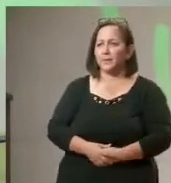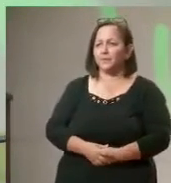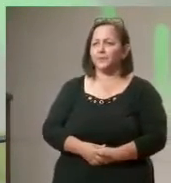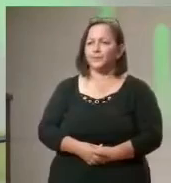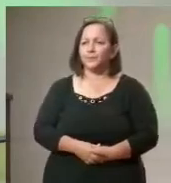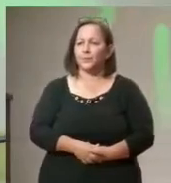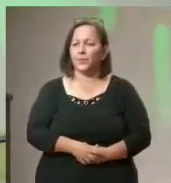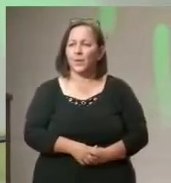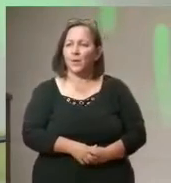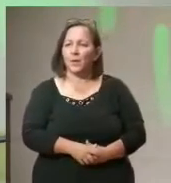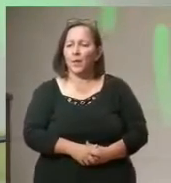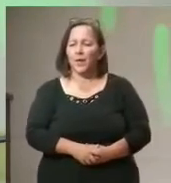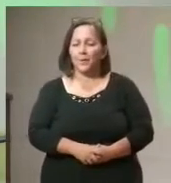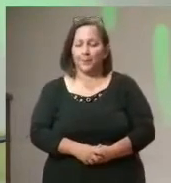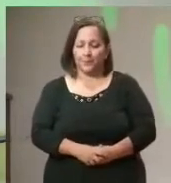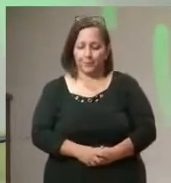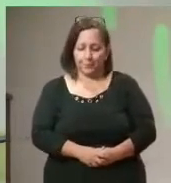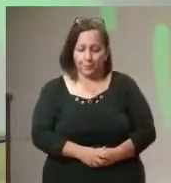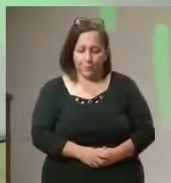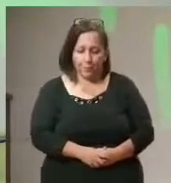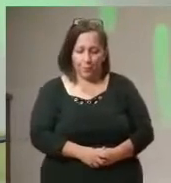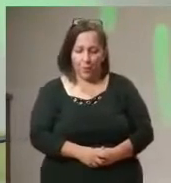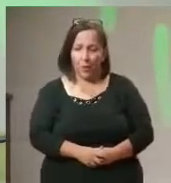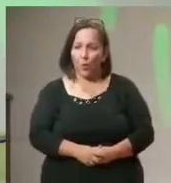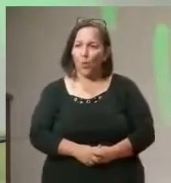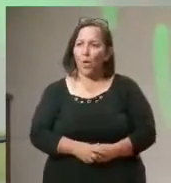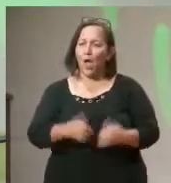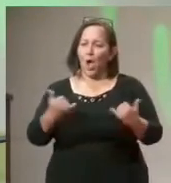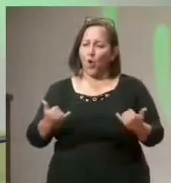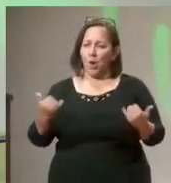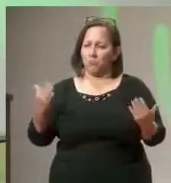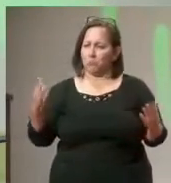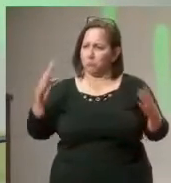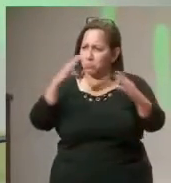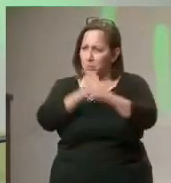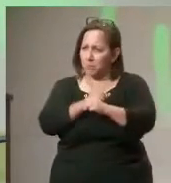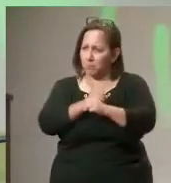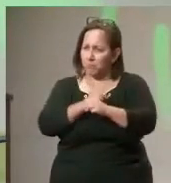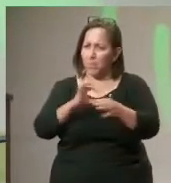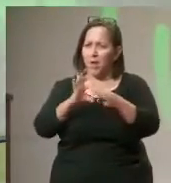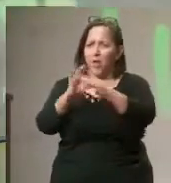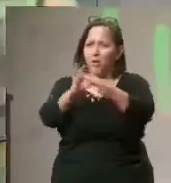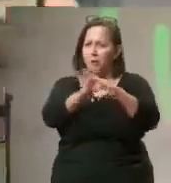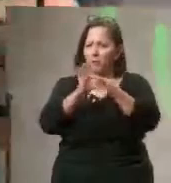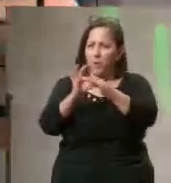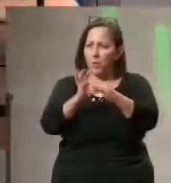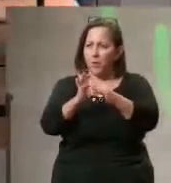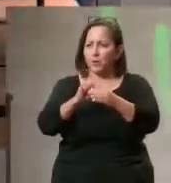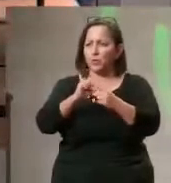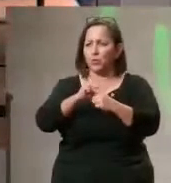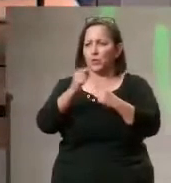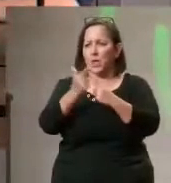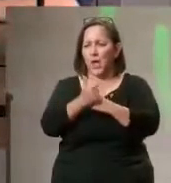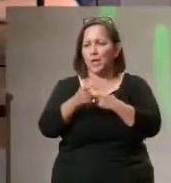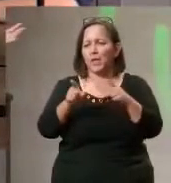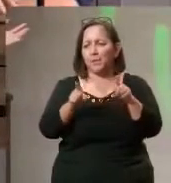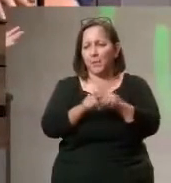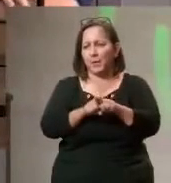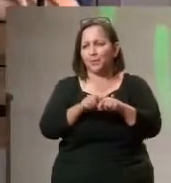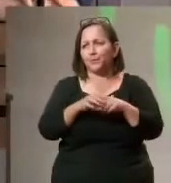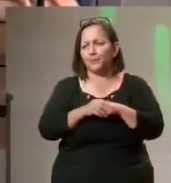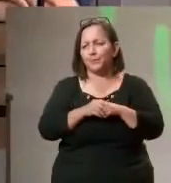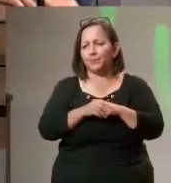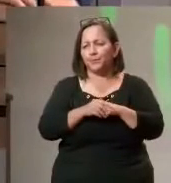Vamos a ver, ahora sí, gracias. Voy a hacer un cierre a nivel de redes sociales para que luego ustedes tengan la posibilidad de hacerles